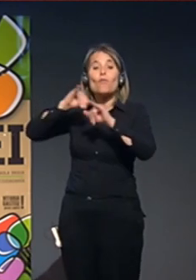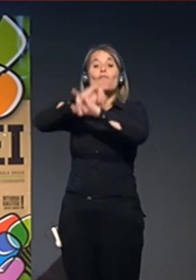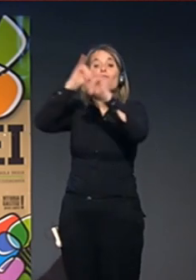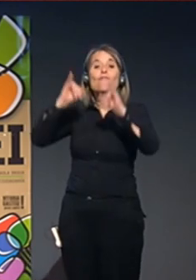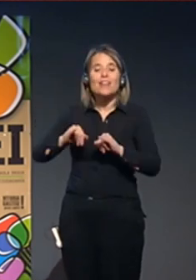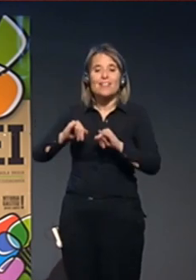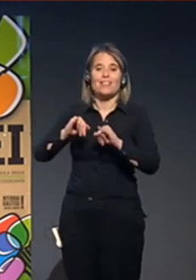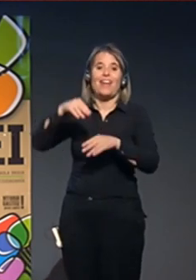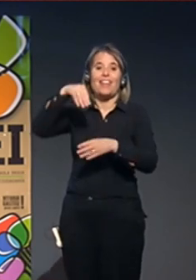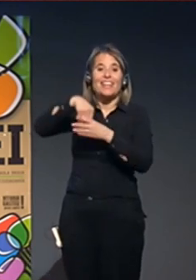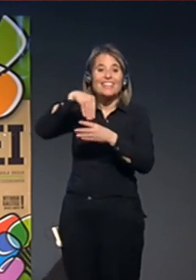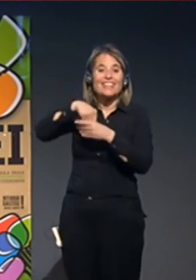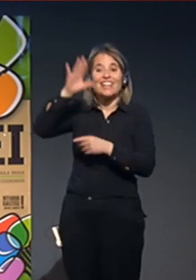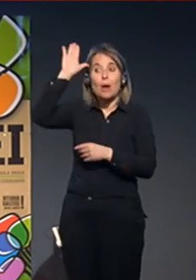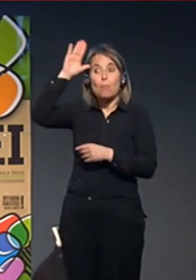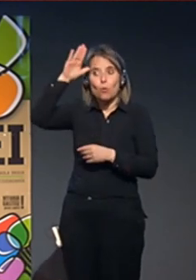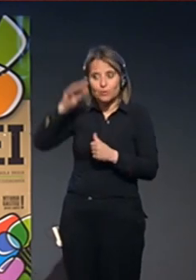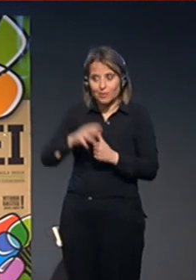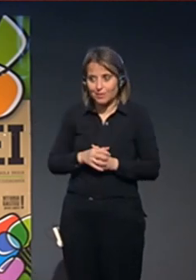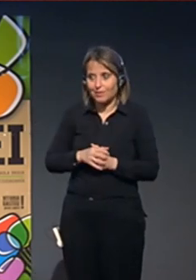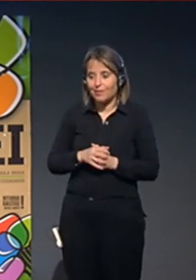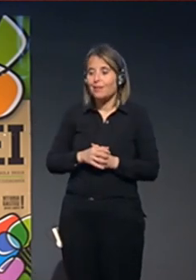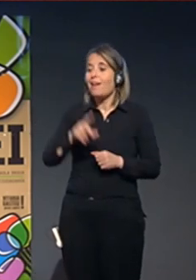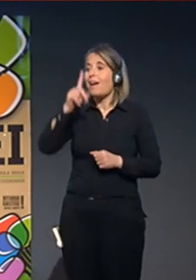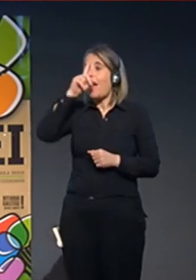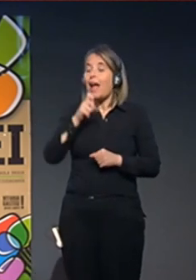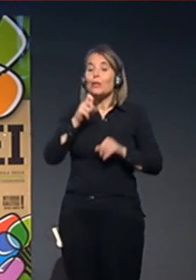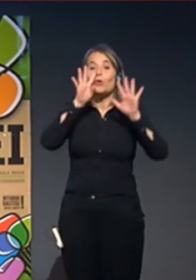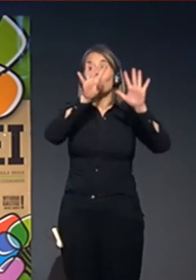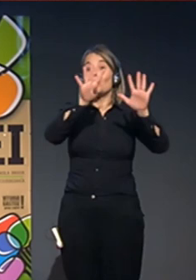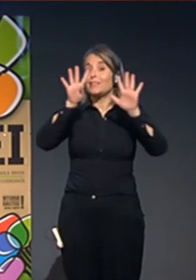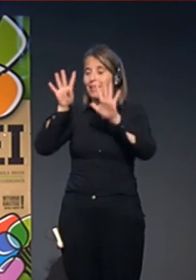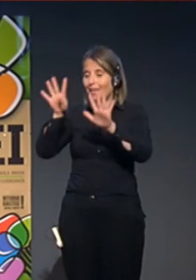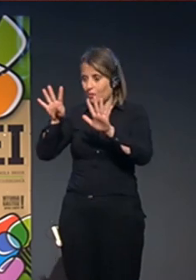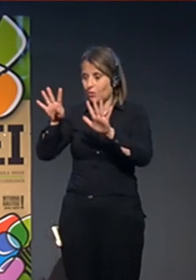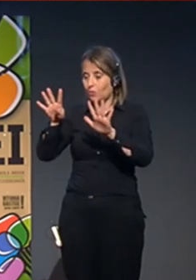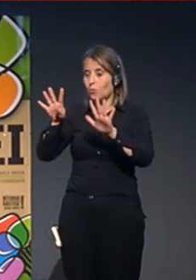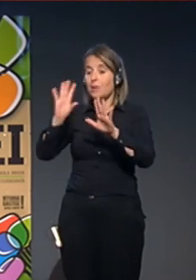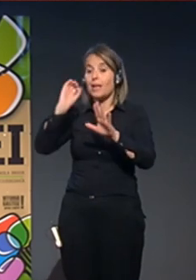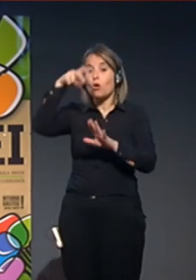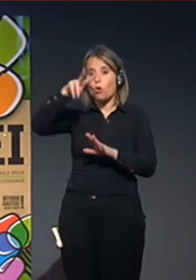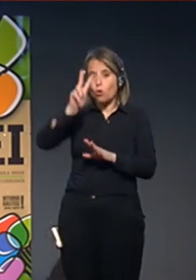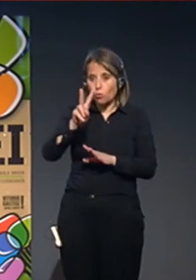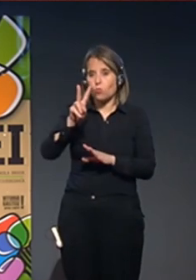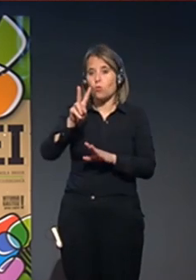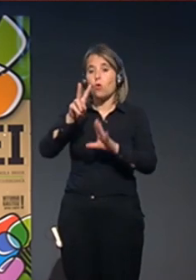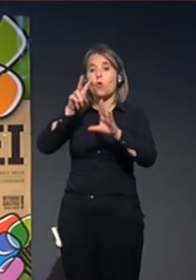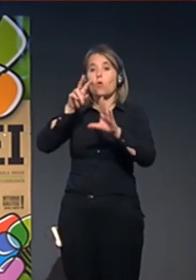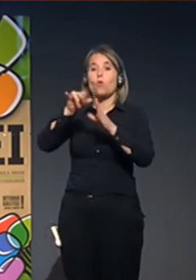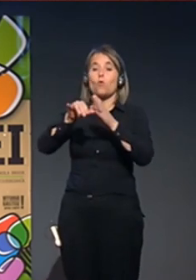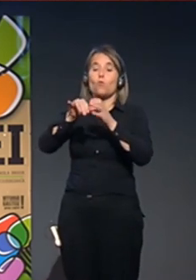interna bruta eh Y que cuando en el año 99 dijo en Naciones Unidas en Nueva York